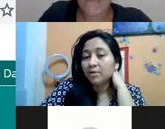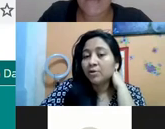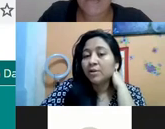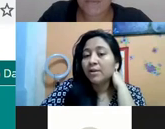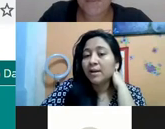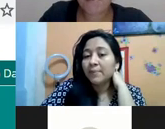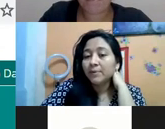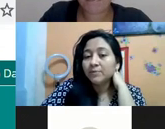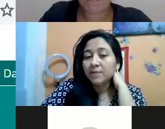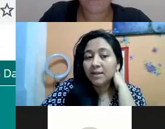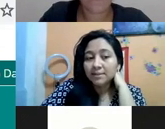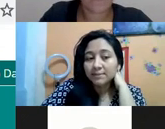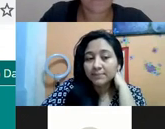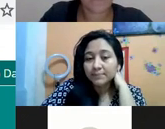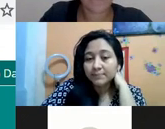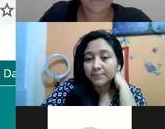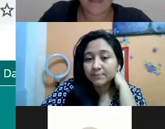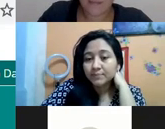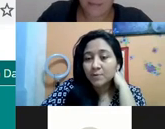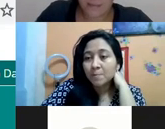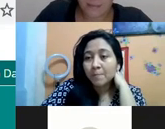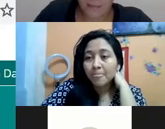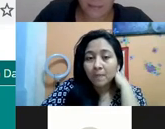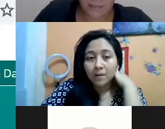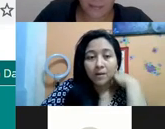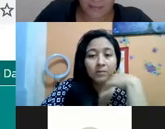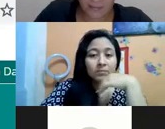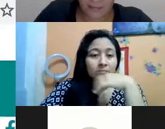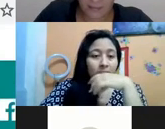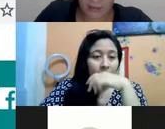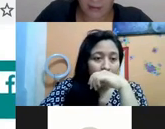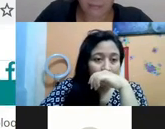aquí, reordenar las preguntas al azar. ¿Ya?